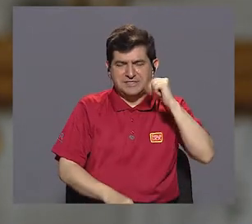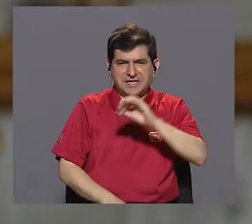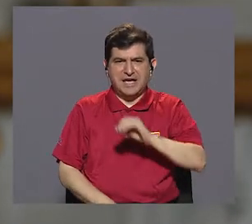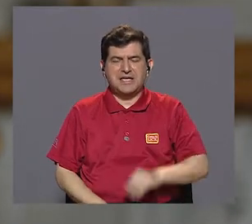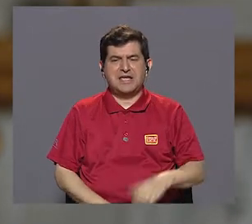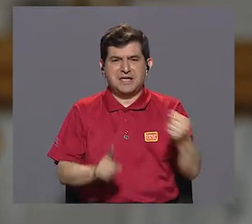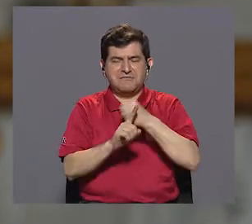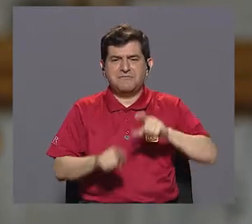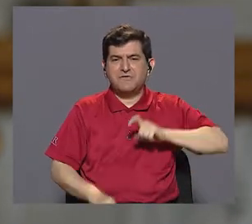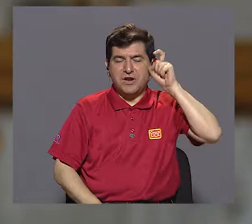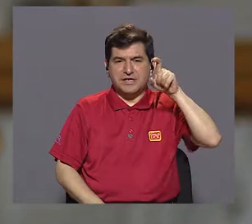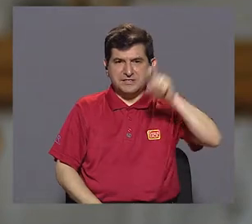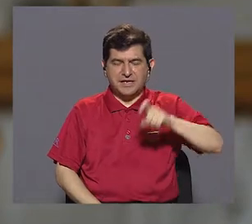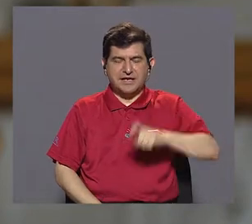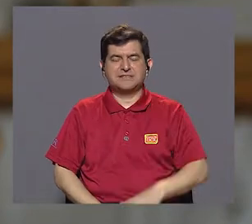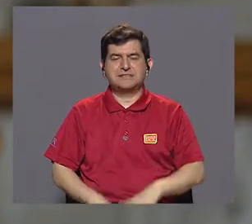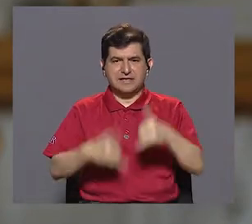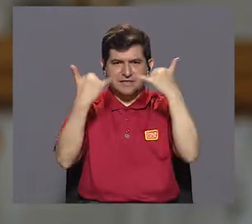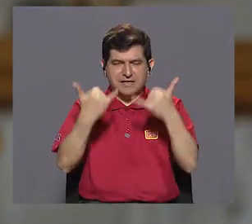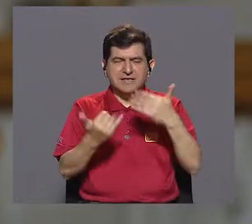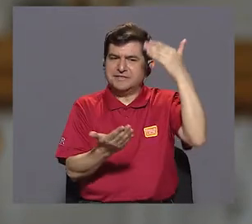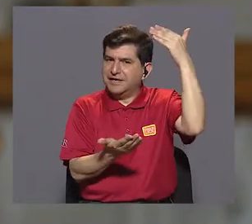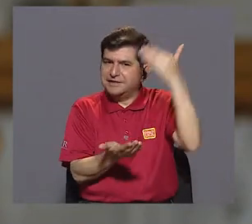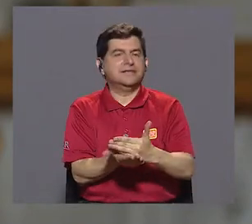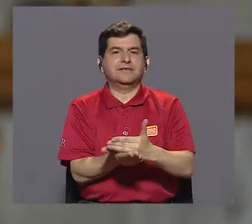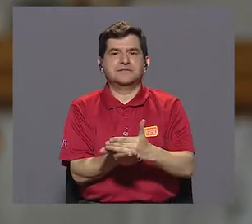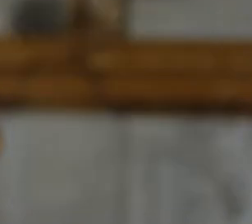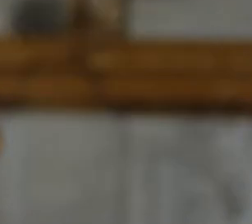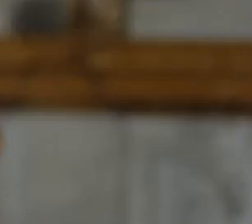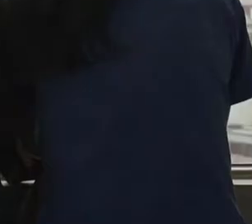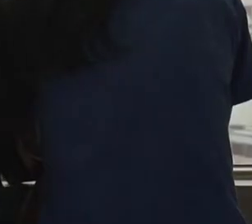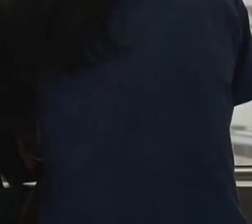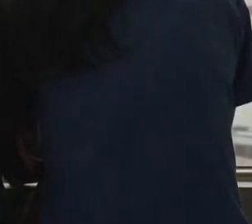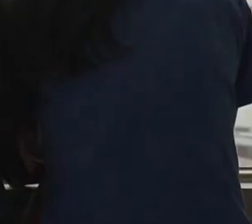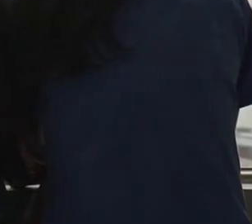género, tienen que tener sus días contados.